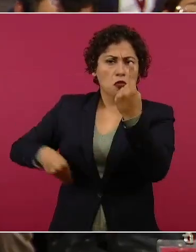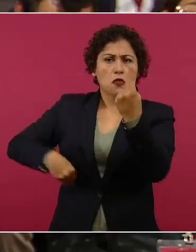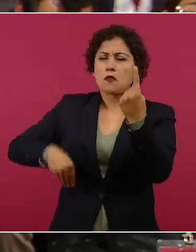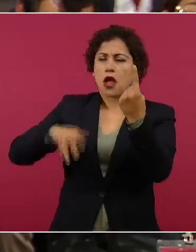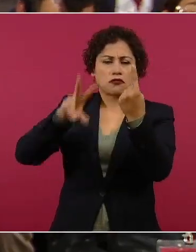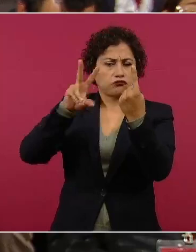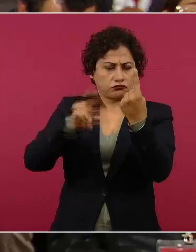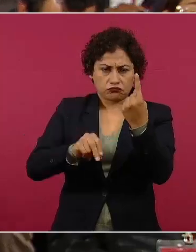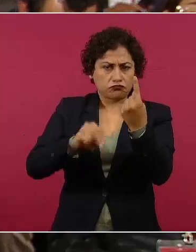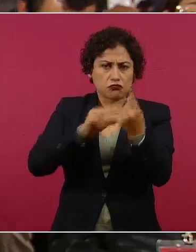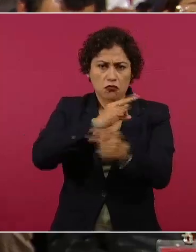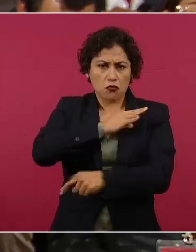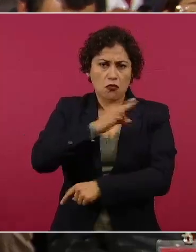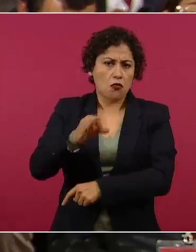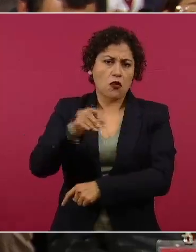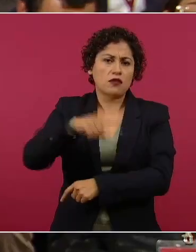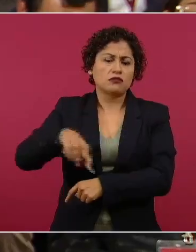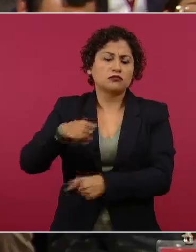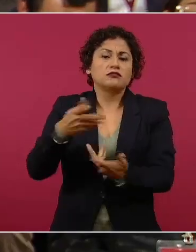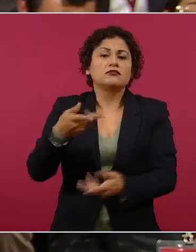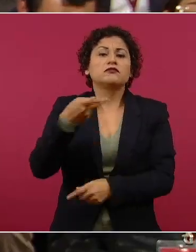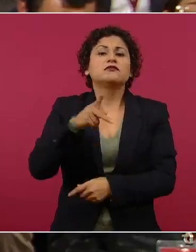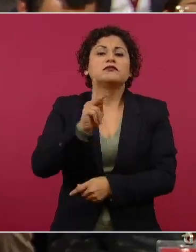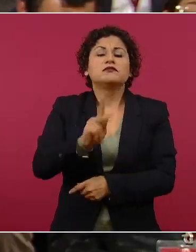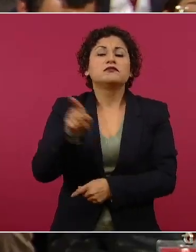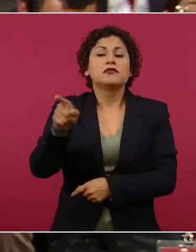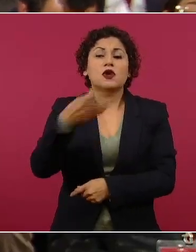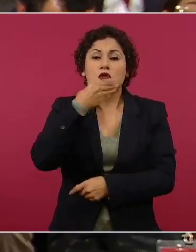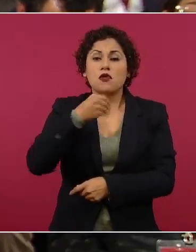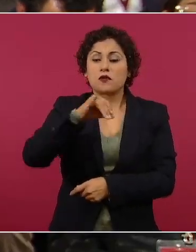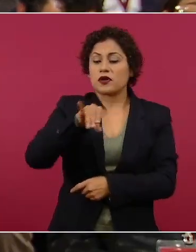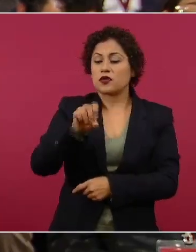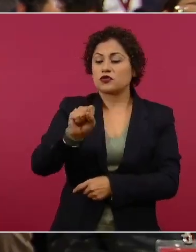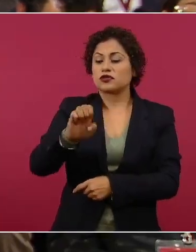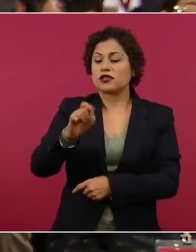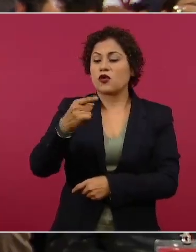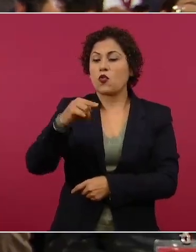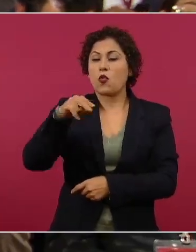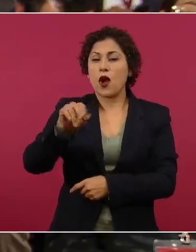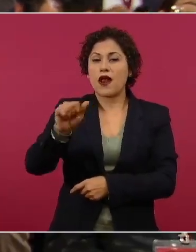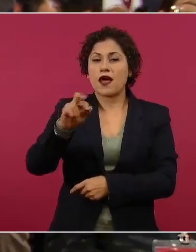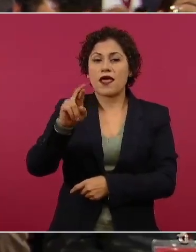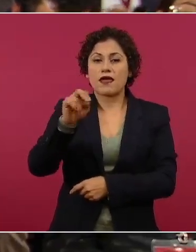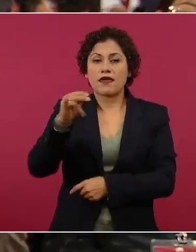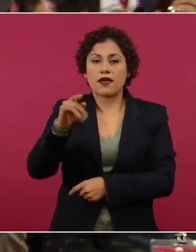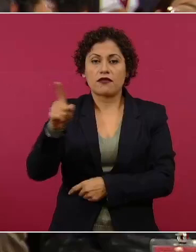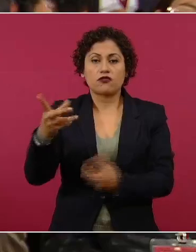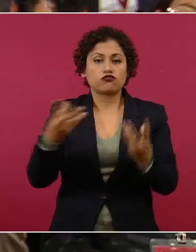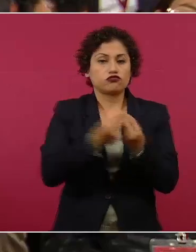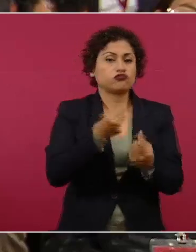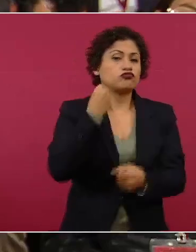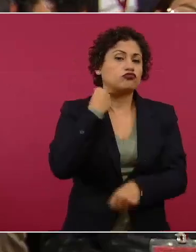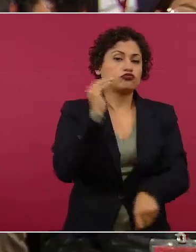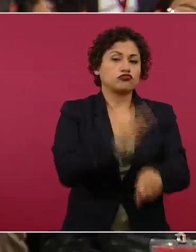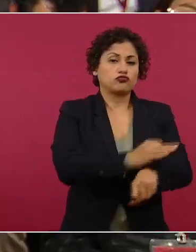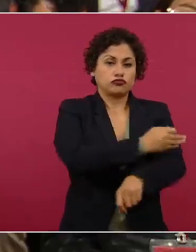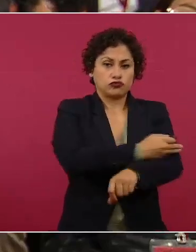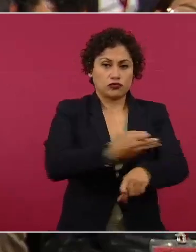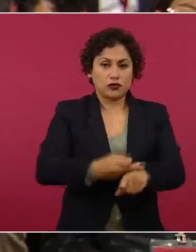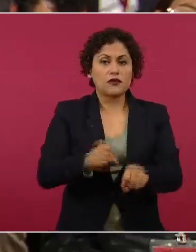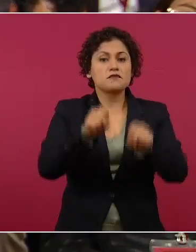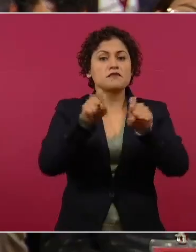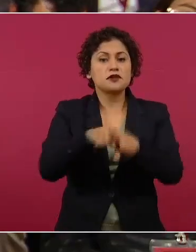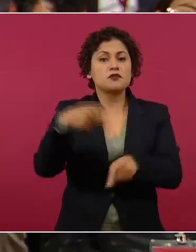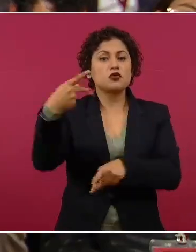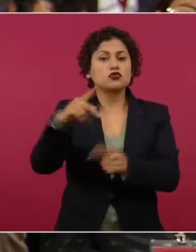sin embargo, este personaje de nombre José Juan Arellano Minero, además de toda esta participación en Morena que difunde en sus redes